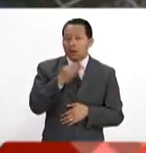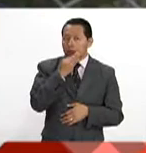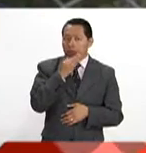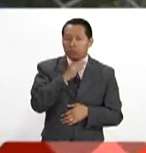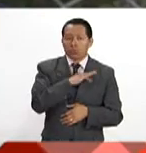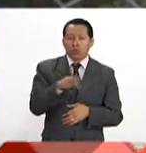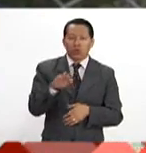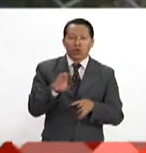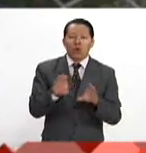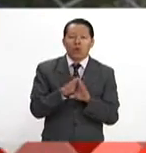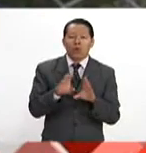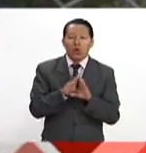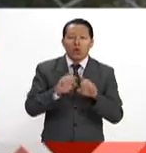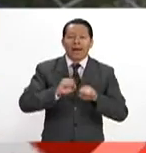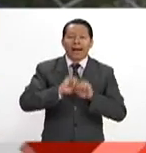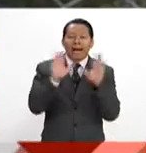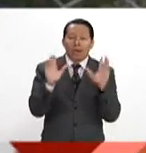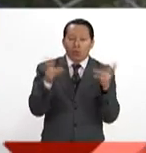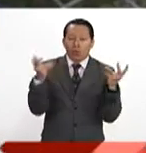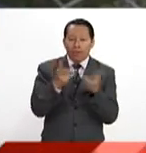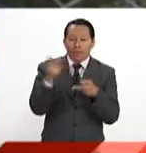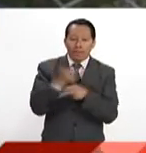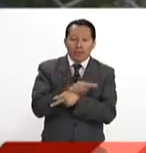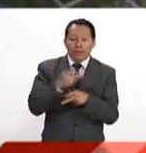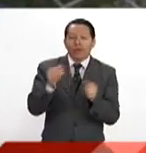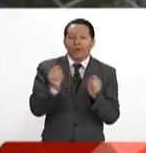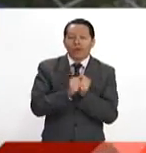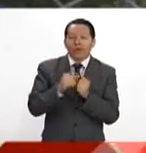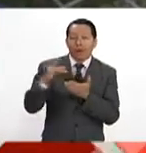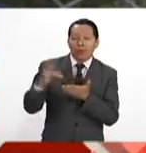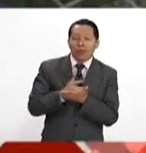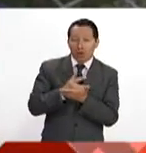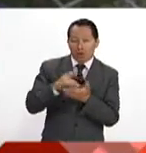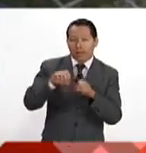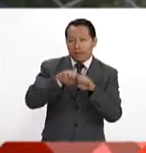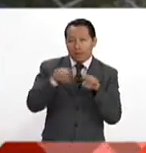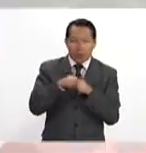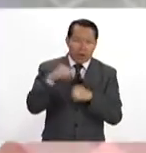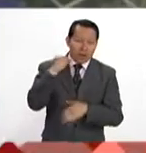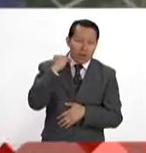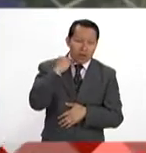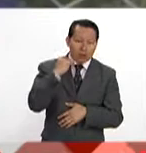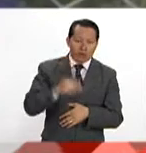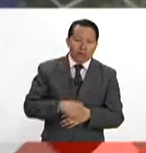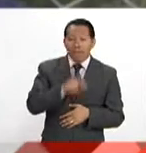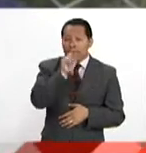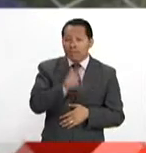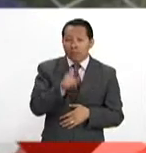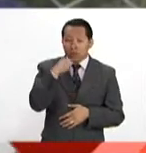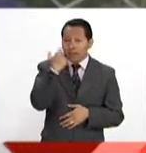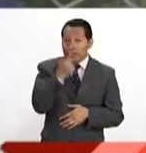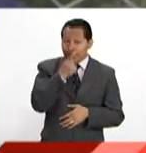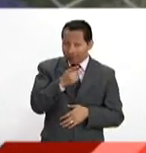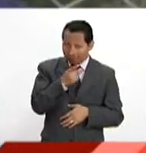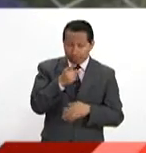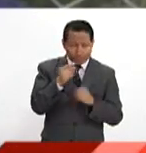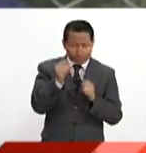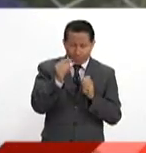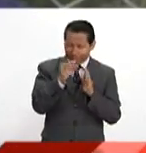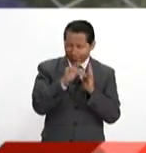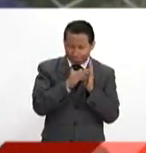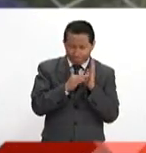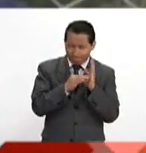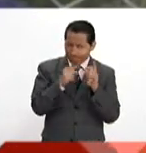al esclarecimiento de los hechos con el apoyo de mi equipo de abogados. También quiero ser muy puntual